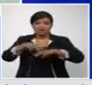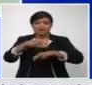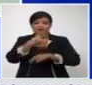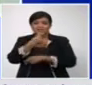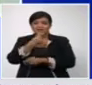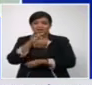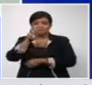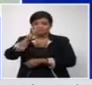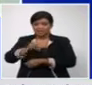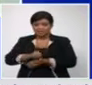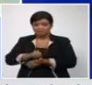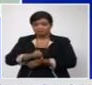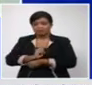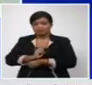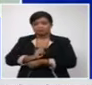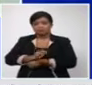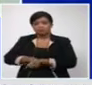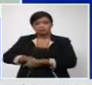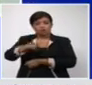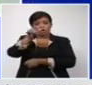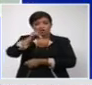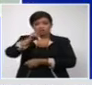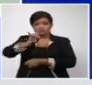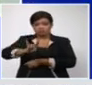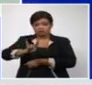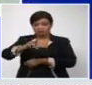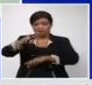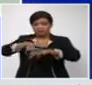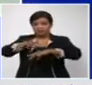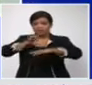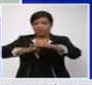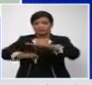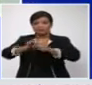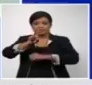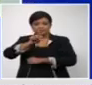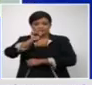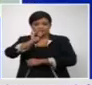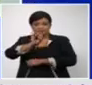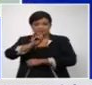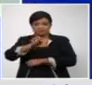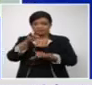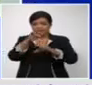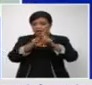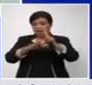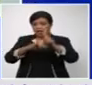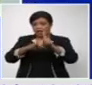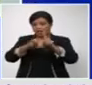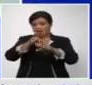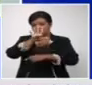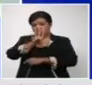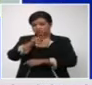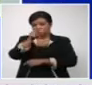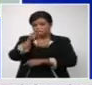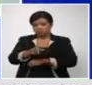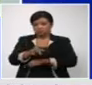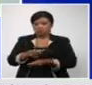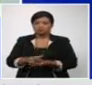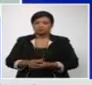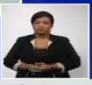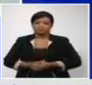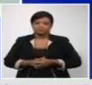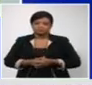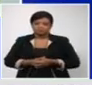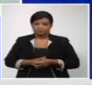Boyeros 19, Habana del Este 17 y Regla 5 casos autóctonos se diagnostican